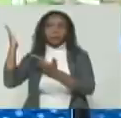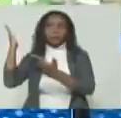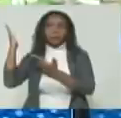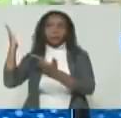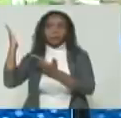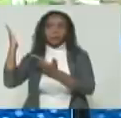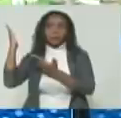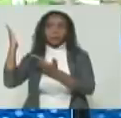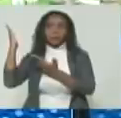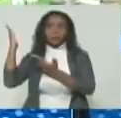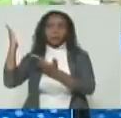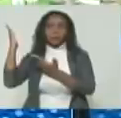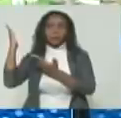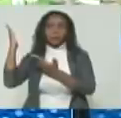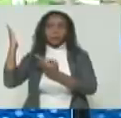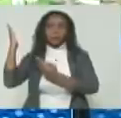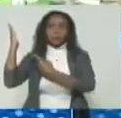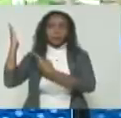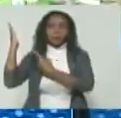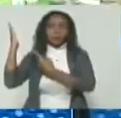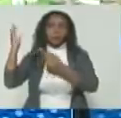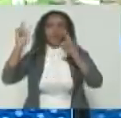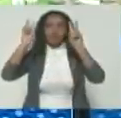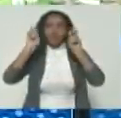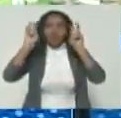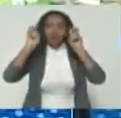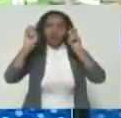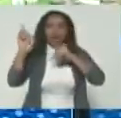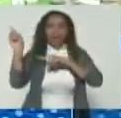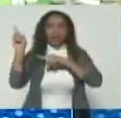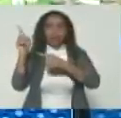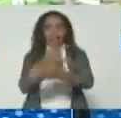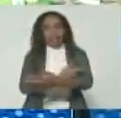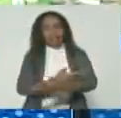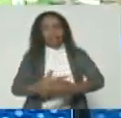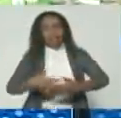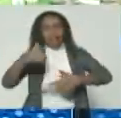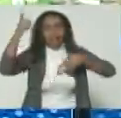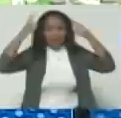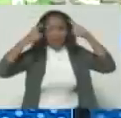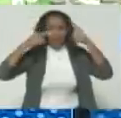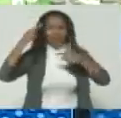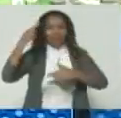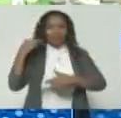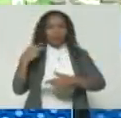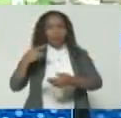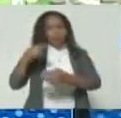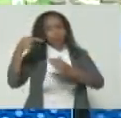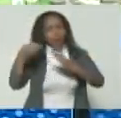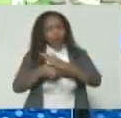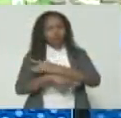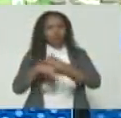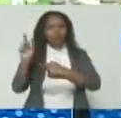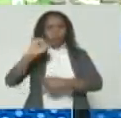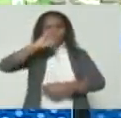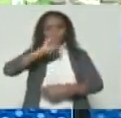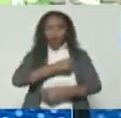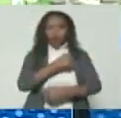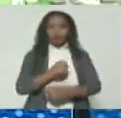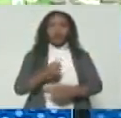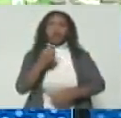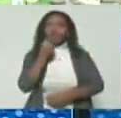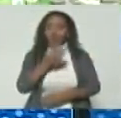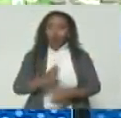Marcano Tábata, un bolivariano pero de raíz, de corazón, de sangre. Lo conozco muy bien. Buen líder